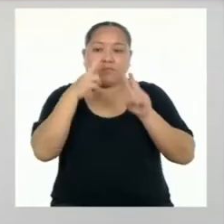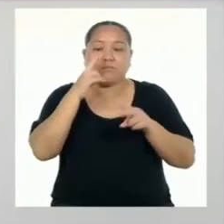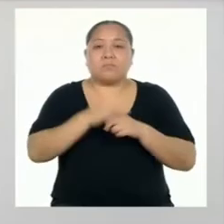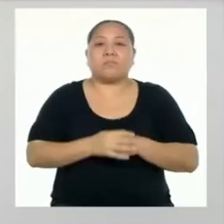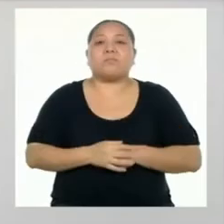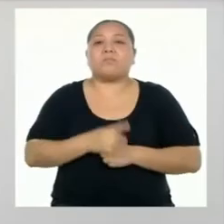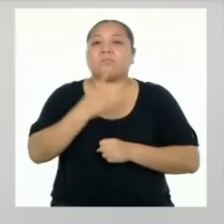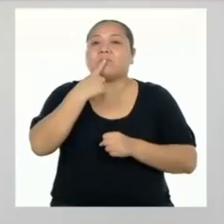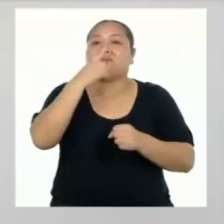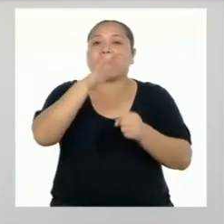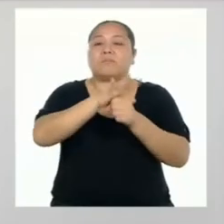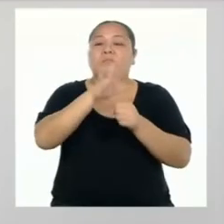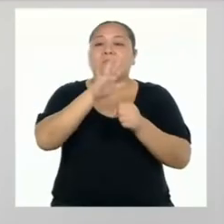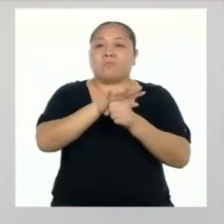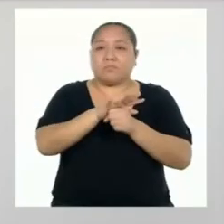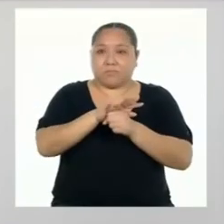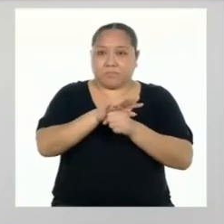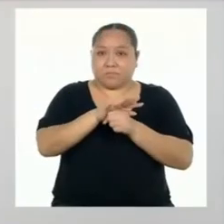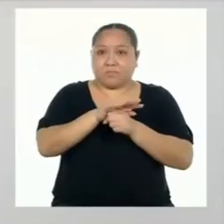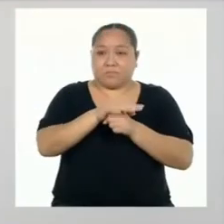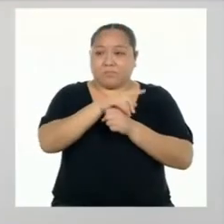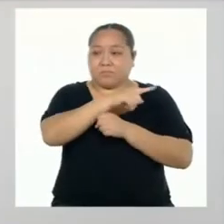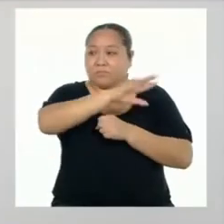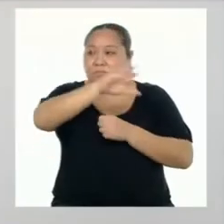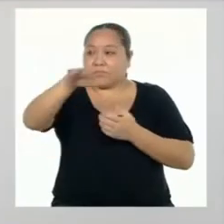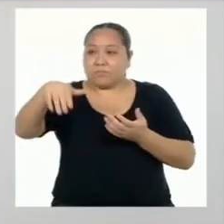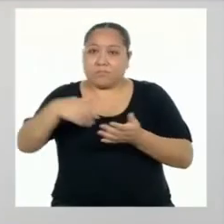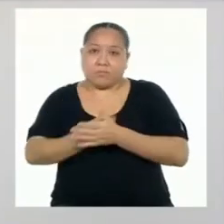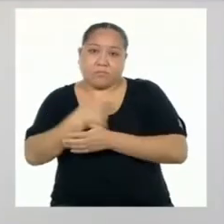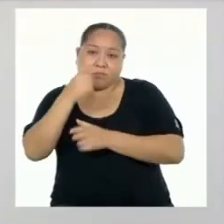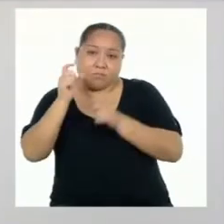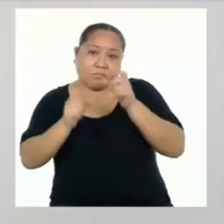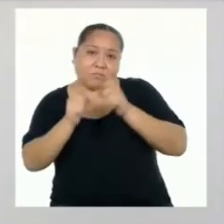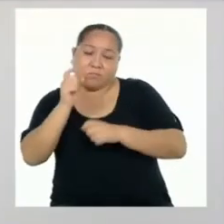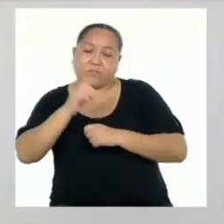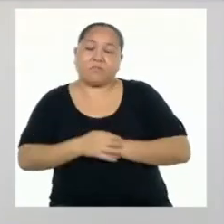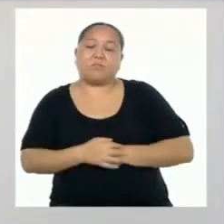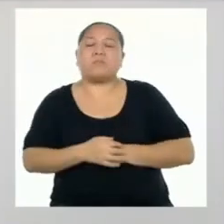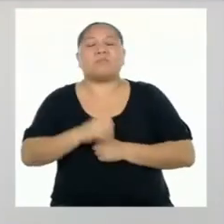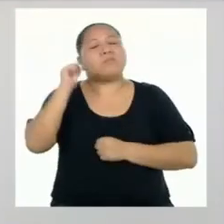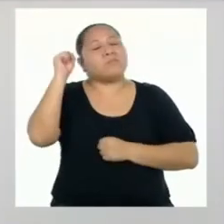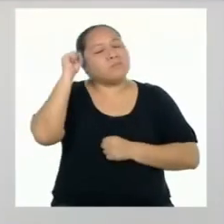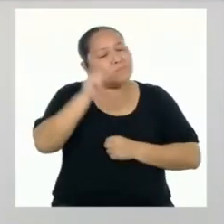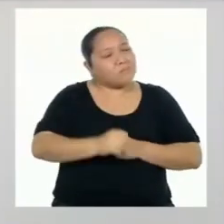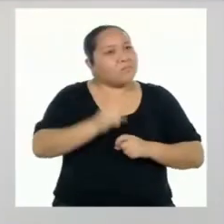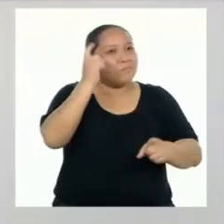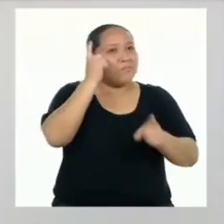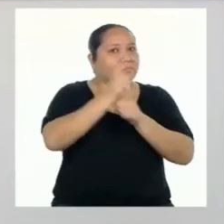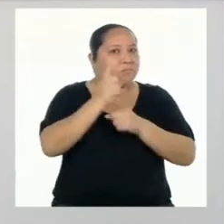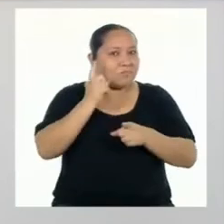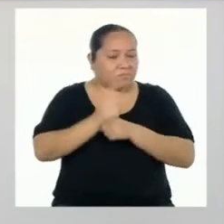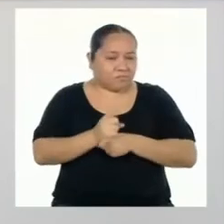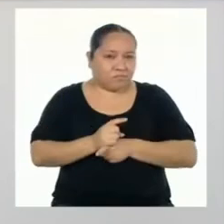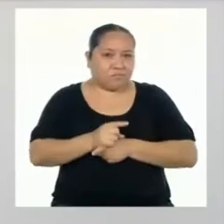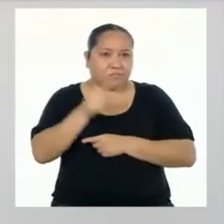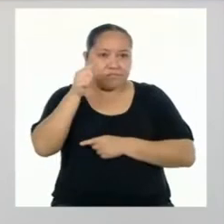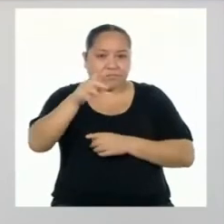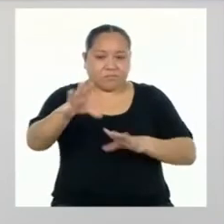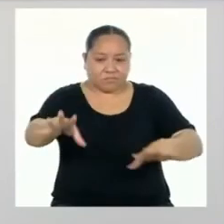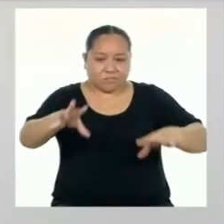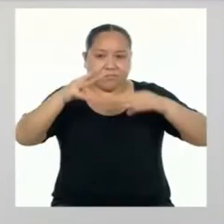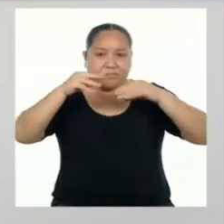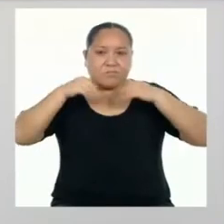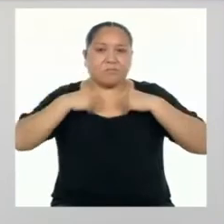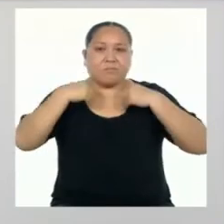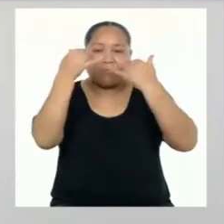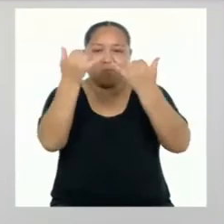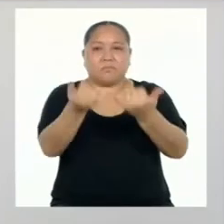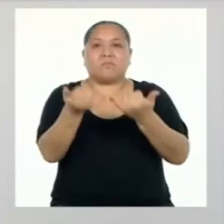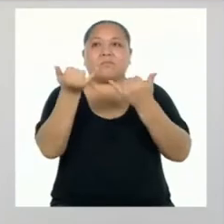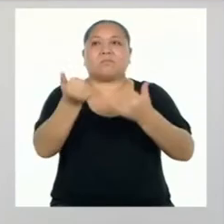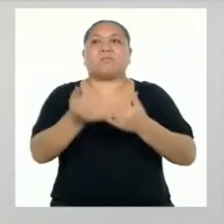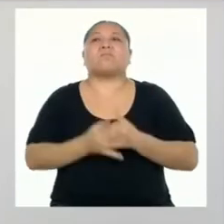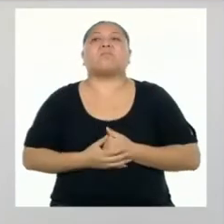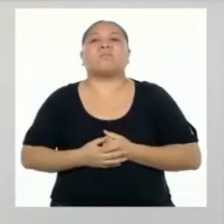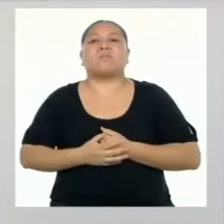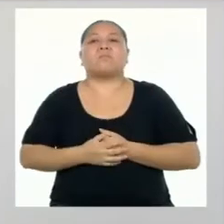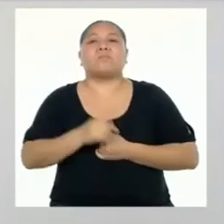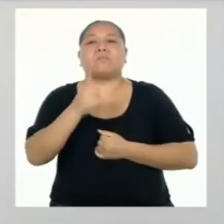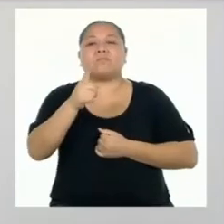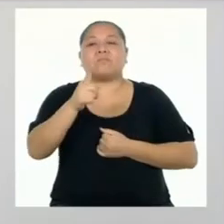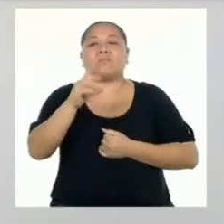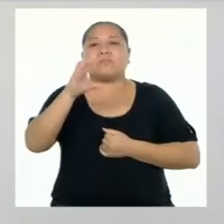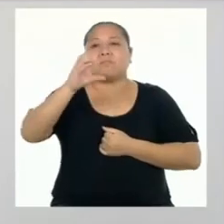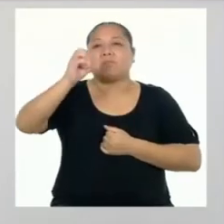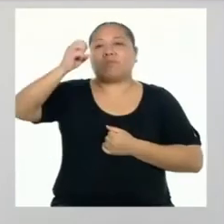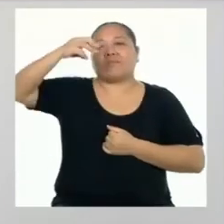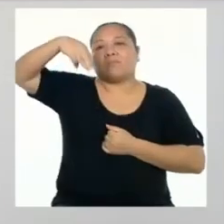ciudadano. Exacto, no podrías haberlo dicho mejor. Eso es lo que vamos a asumir el día de hoy,